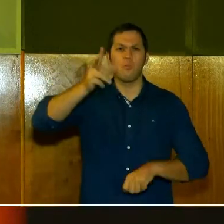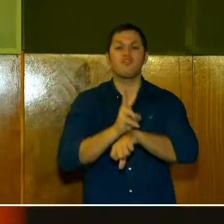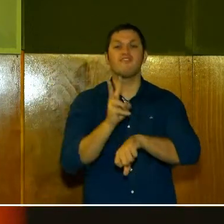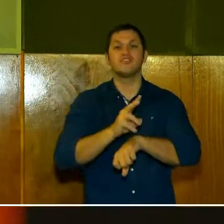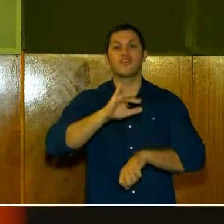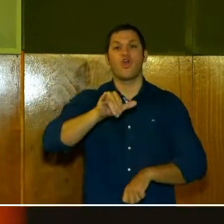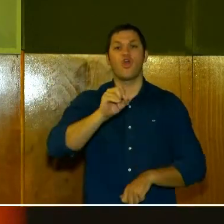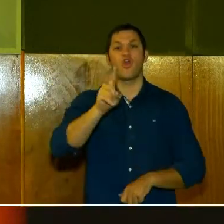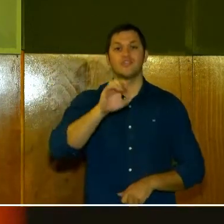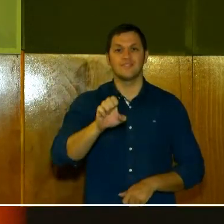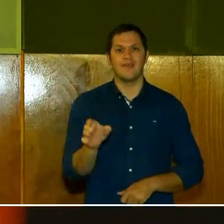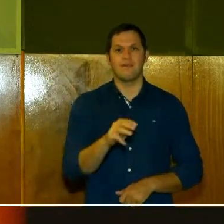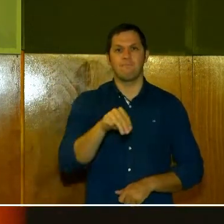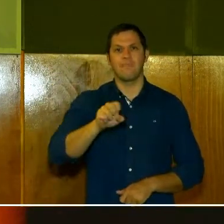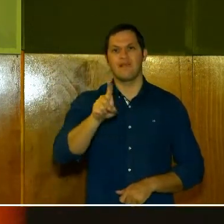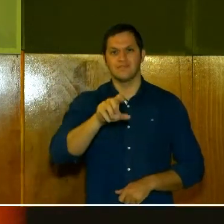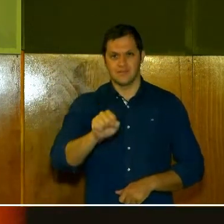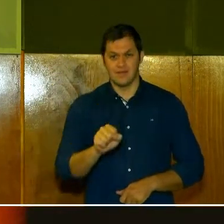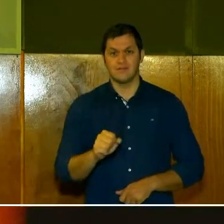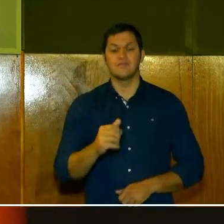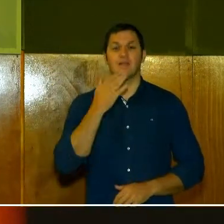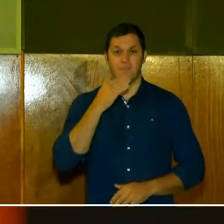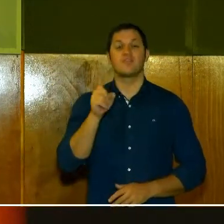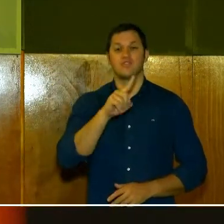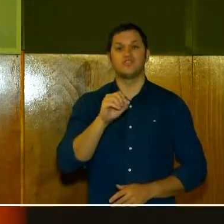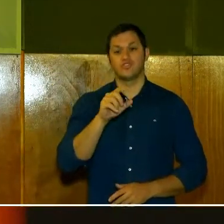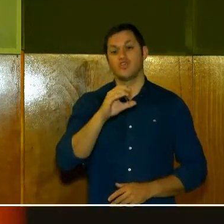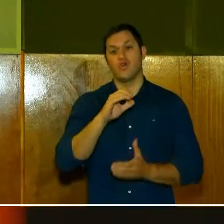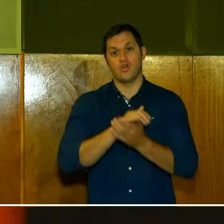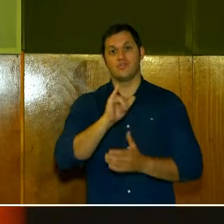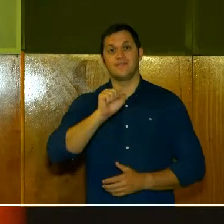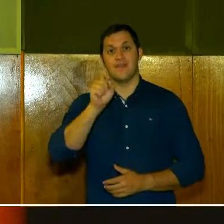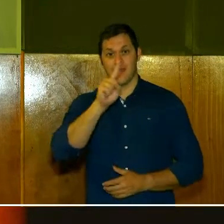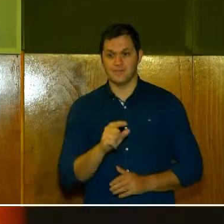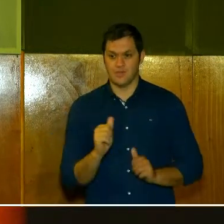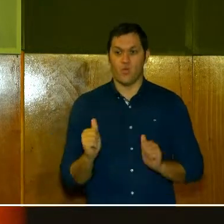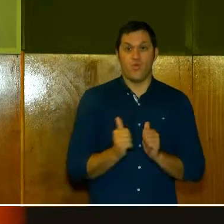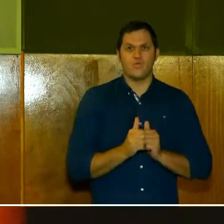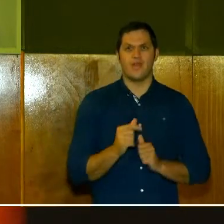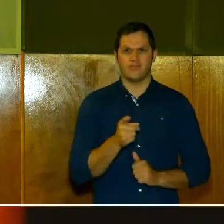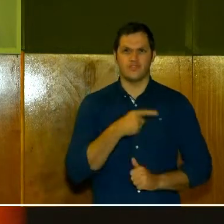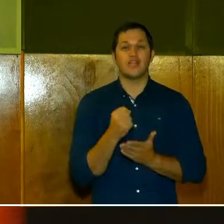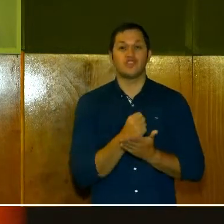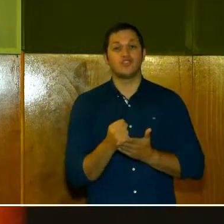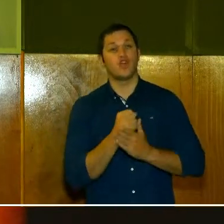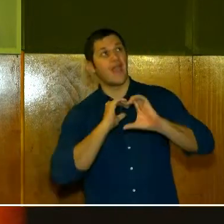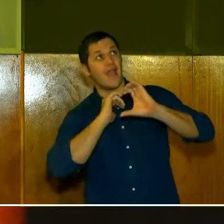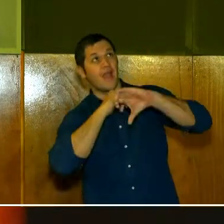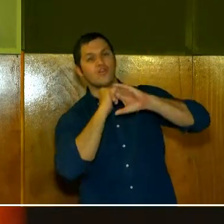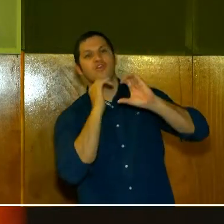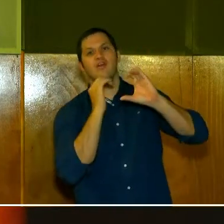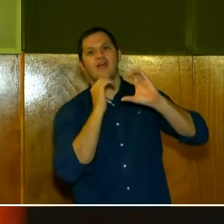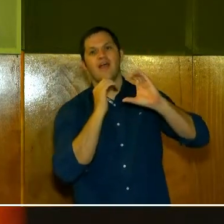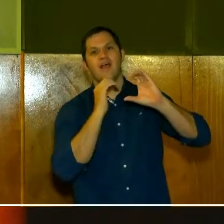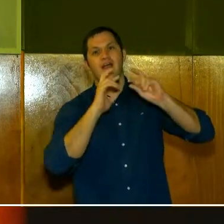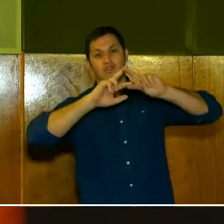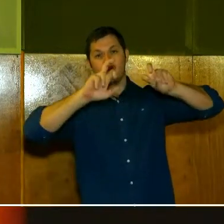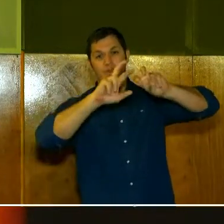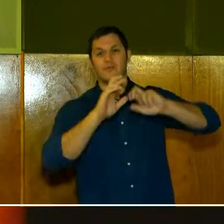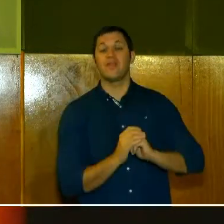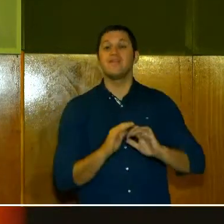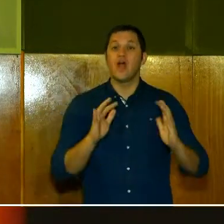institución a la cual agradecemos que nos haya acompañado y que nos siga acompañando toda esta semana mañana también en la charla de josé masa va a